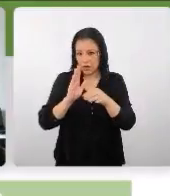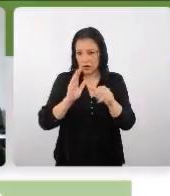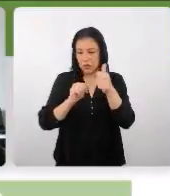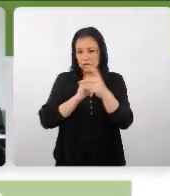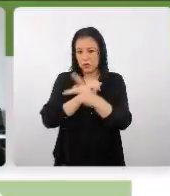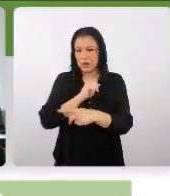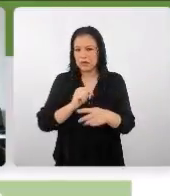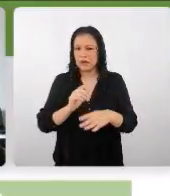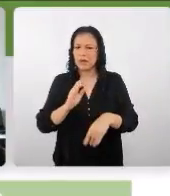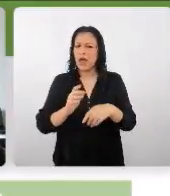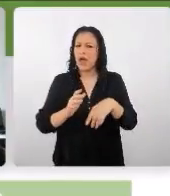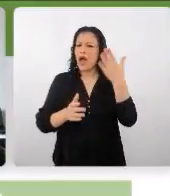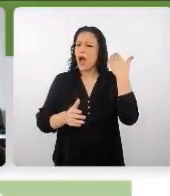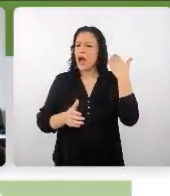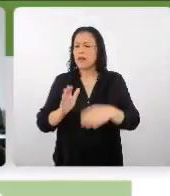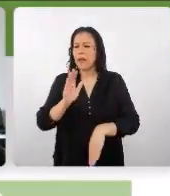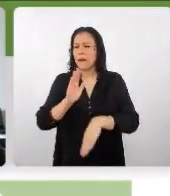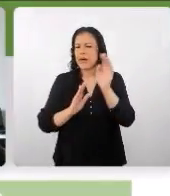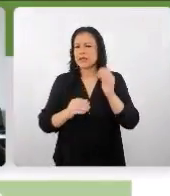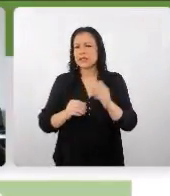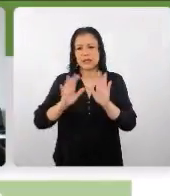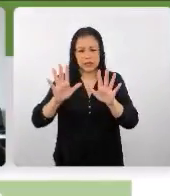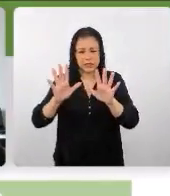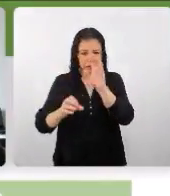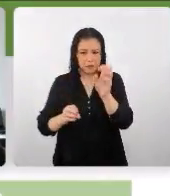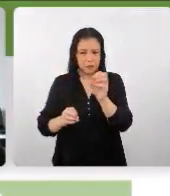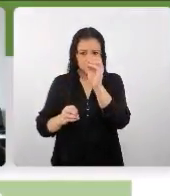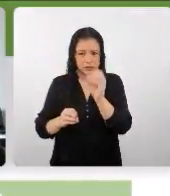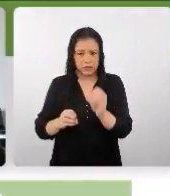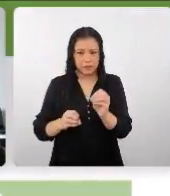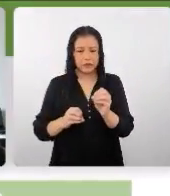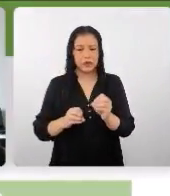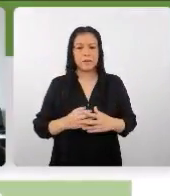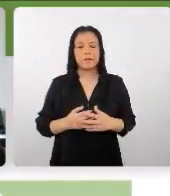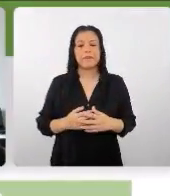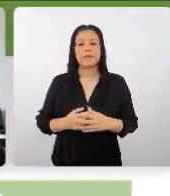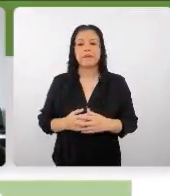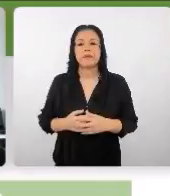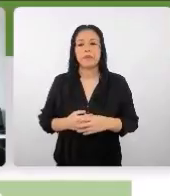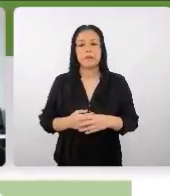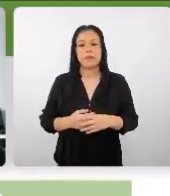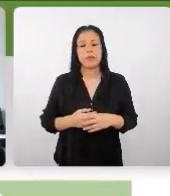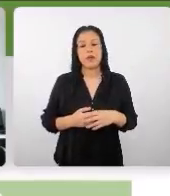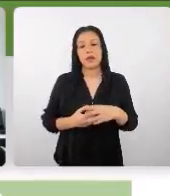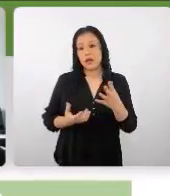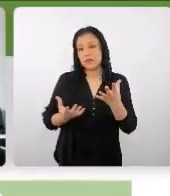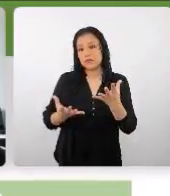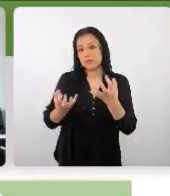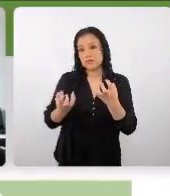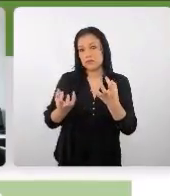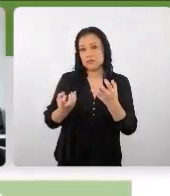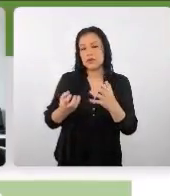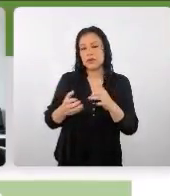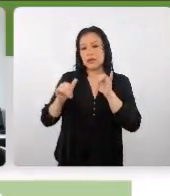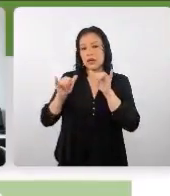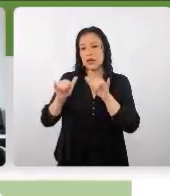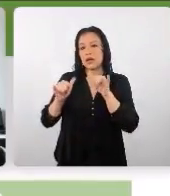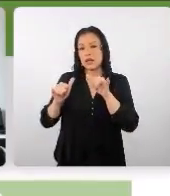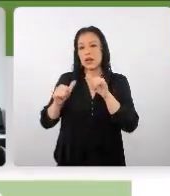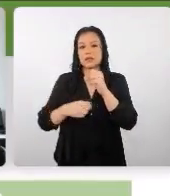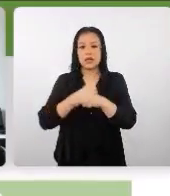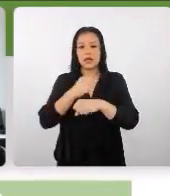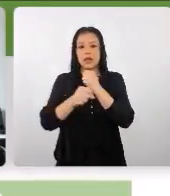había más de un 10%, si no me equivoco, lo corroboro, que sí querría quedarse en el